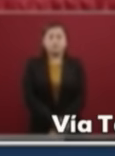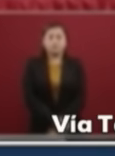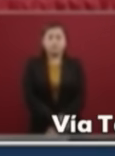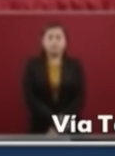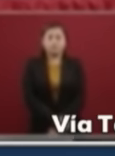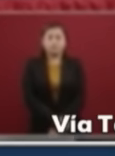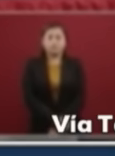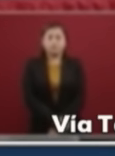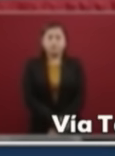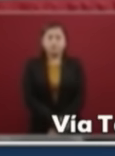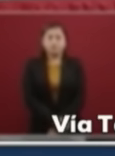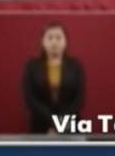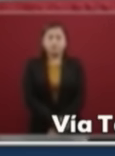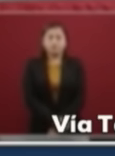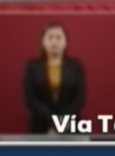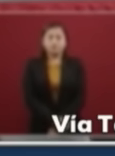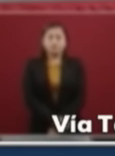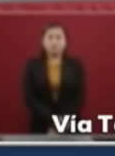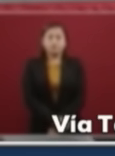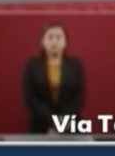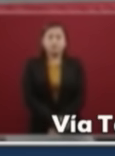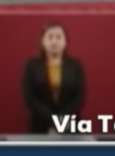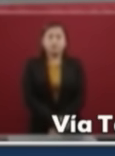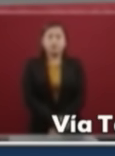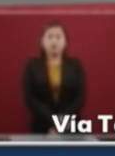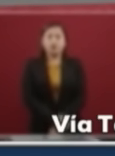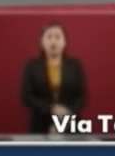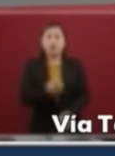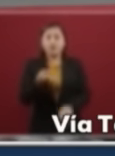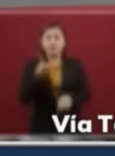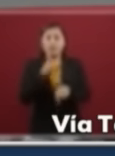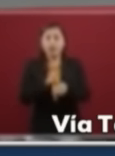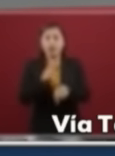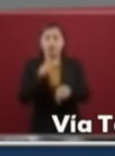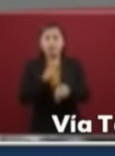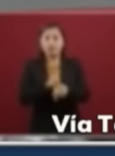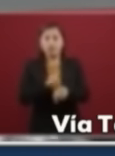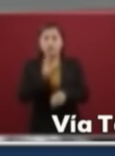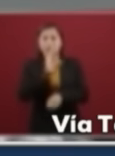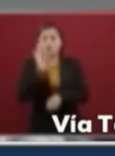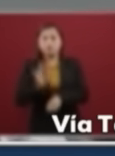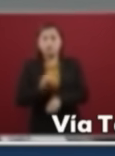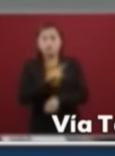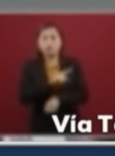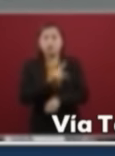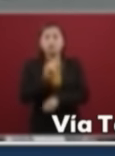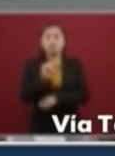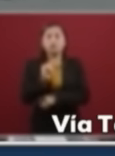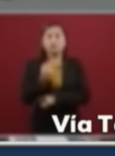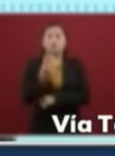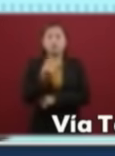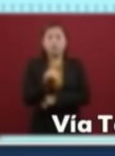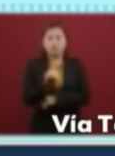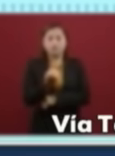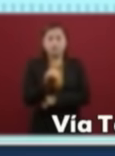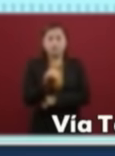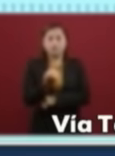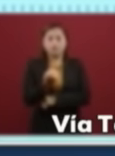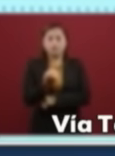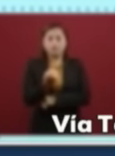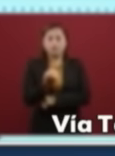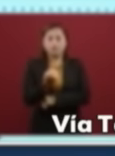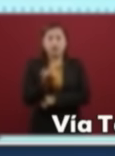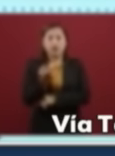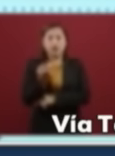una cátedra o un discurso de 3 o 4 minutos por cada respuesta. Qué gran consejo ese, ¿eh? Es bueno. Sí, Osvaldo tiene una pregunta para ti, Jorge. Hola, Jorge. Entregues el